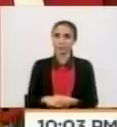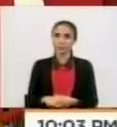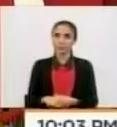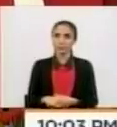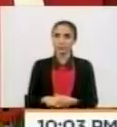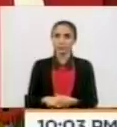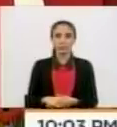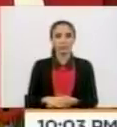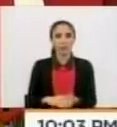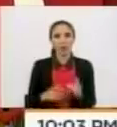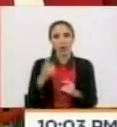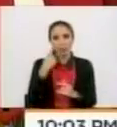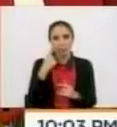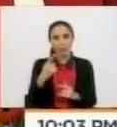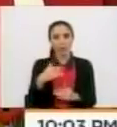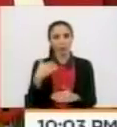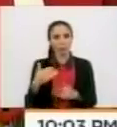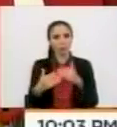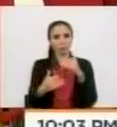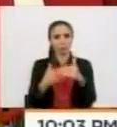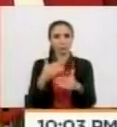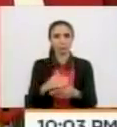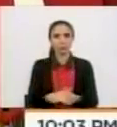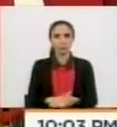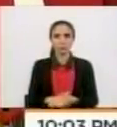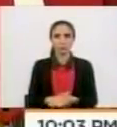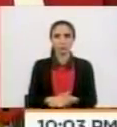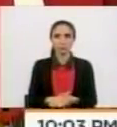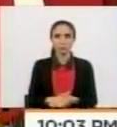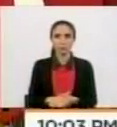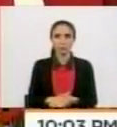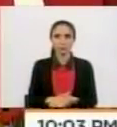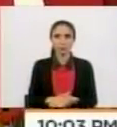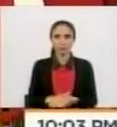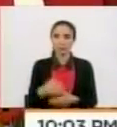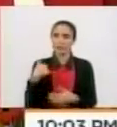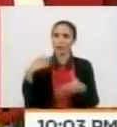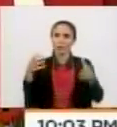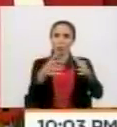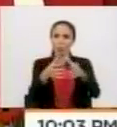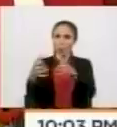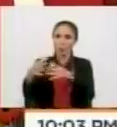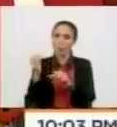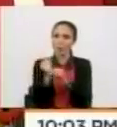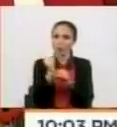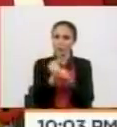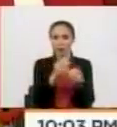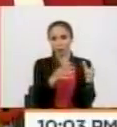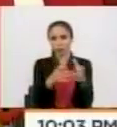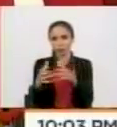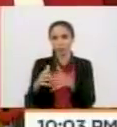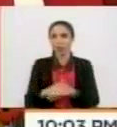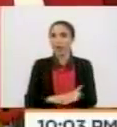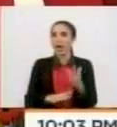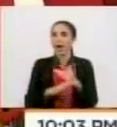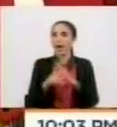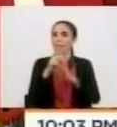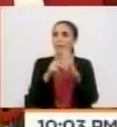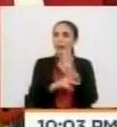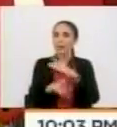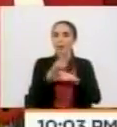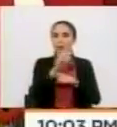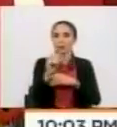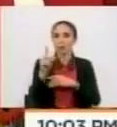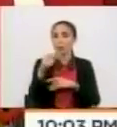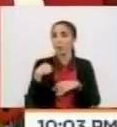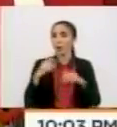hemos ido, pues, en verdad tratando de hacerlo, presidente, y el equipo que trabaja aquí. Yo les decía ahorita que el programa 201